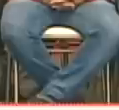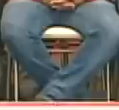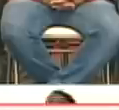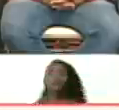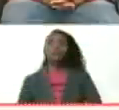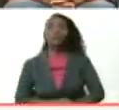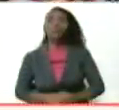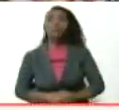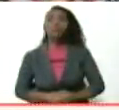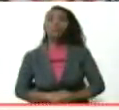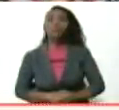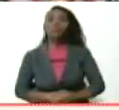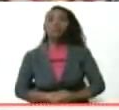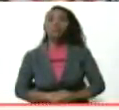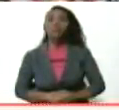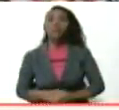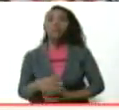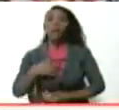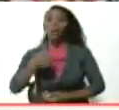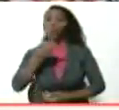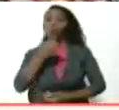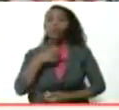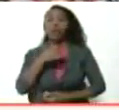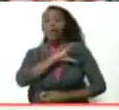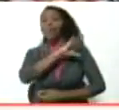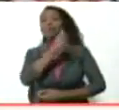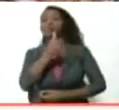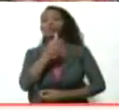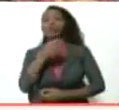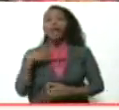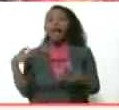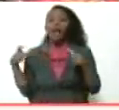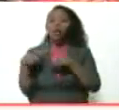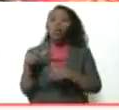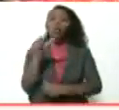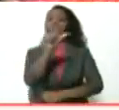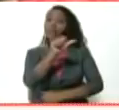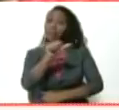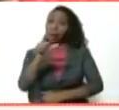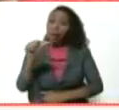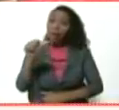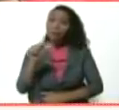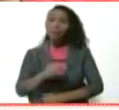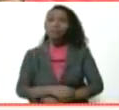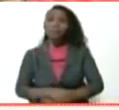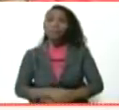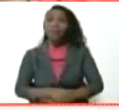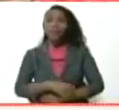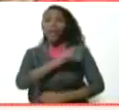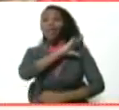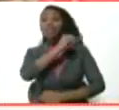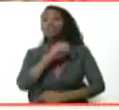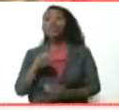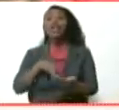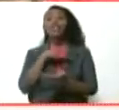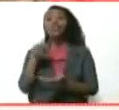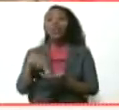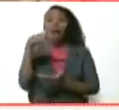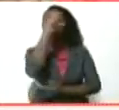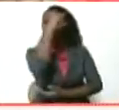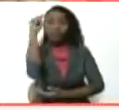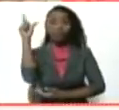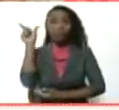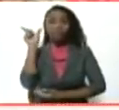de prensa de la Dirección Nacional, de la reunión semanal de la Dirección Nacional del Partido